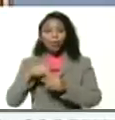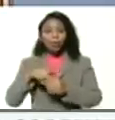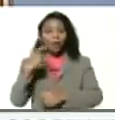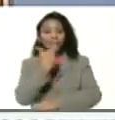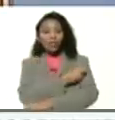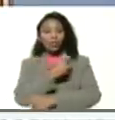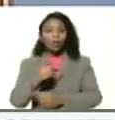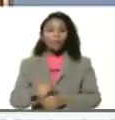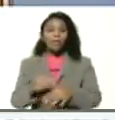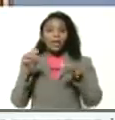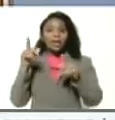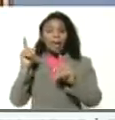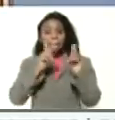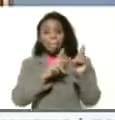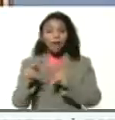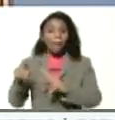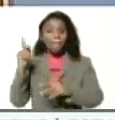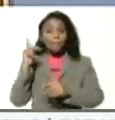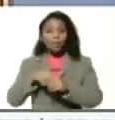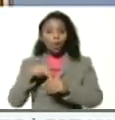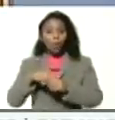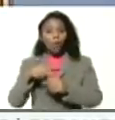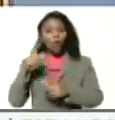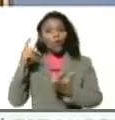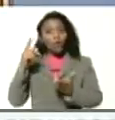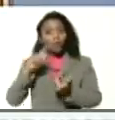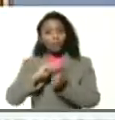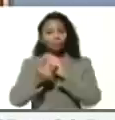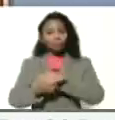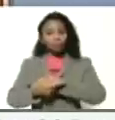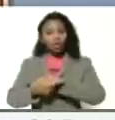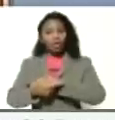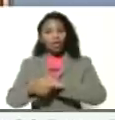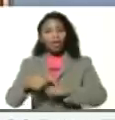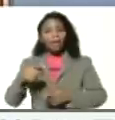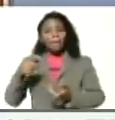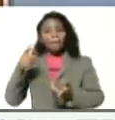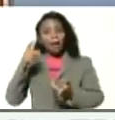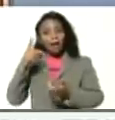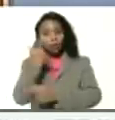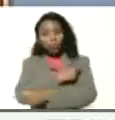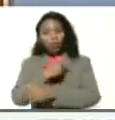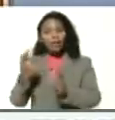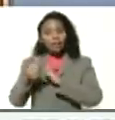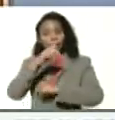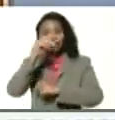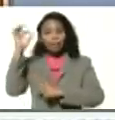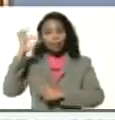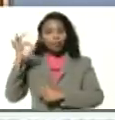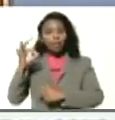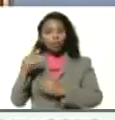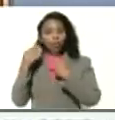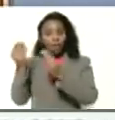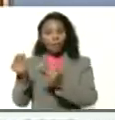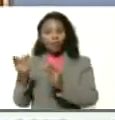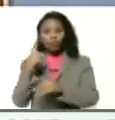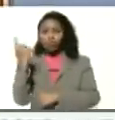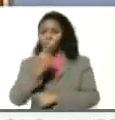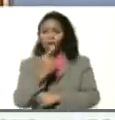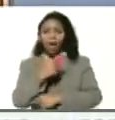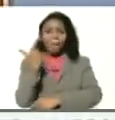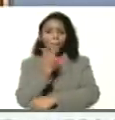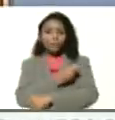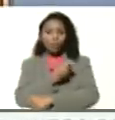y con el plan petróleo por vacuna garantizaremos el 100 por ciento de las vacunas no sólo el pago de las vacunas de